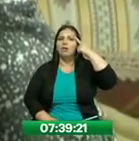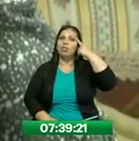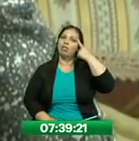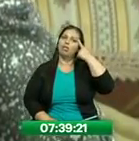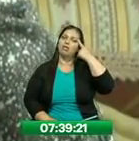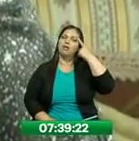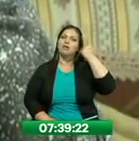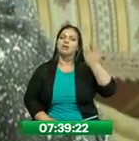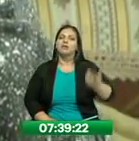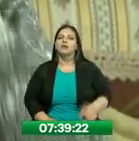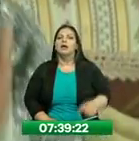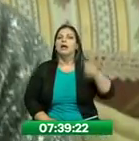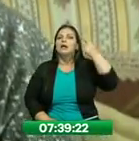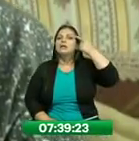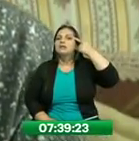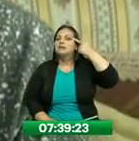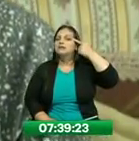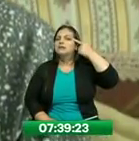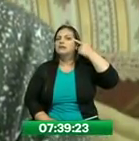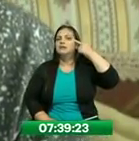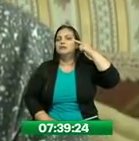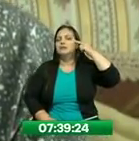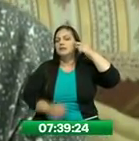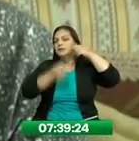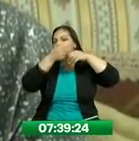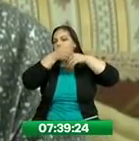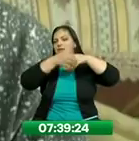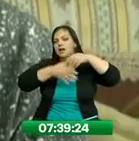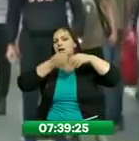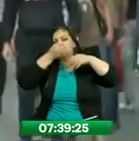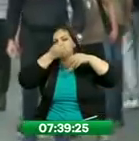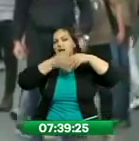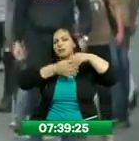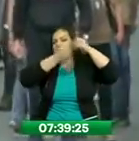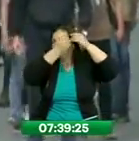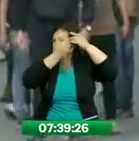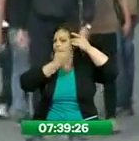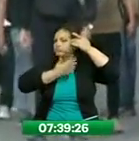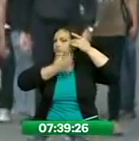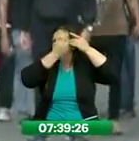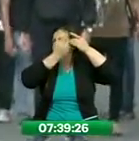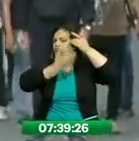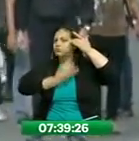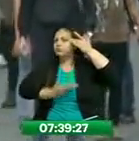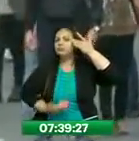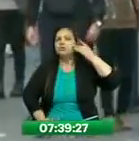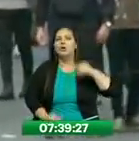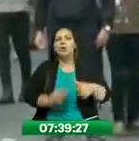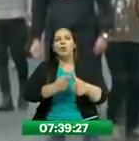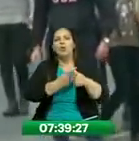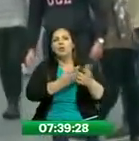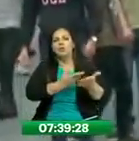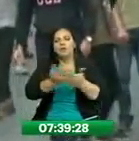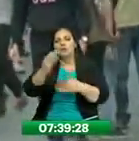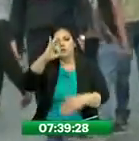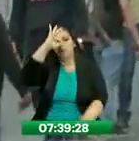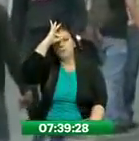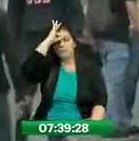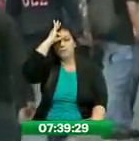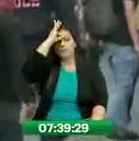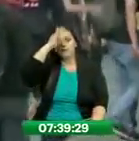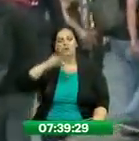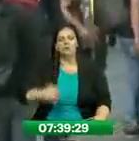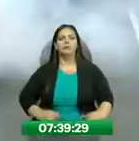rota. Casi me desangro, en ese momento me llevaron al hospital. Su convicción de lucha social lo llevó a unirse a las manifestaciones desde el